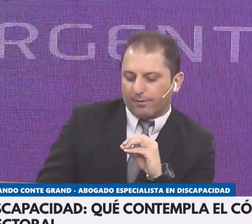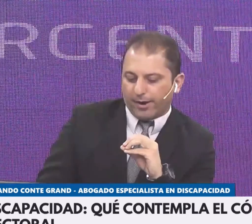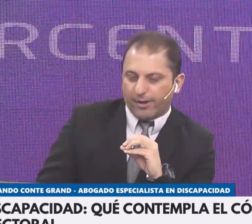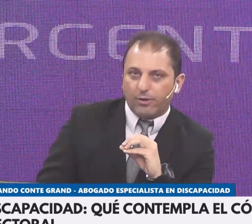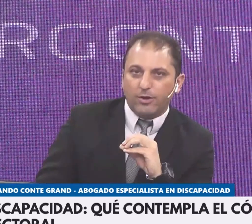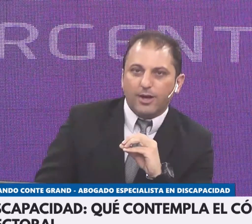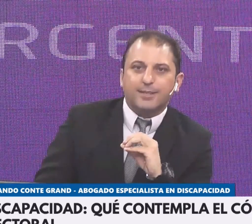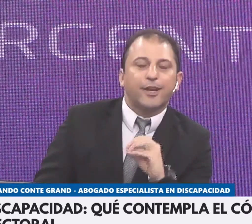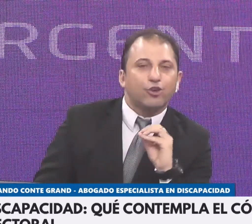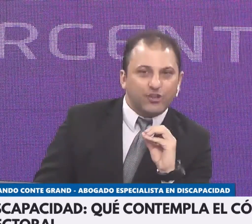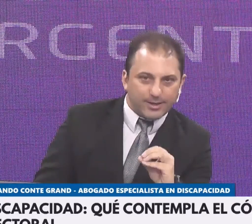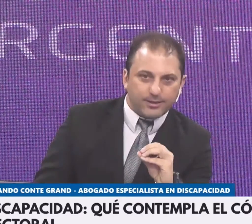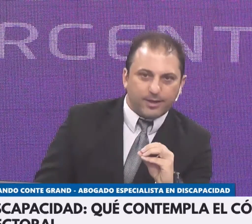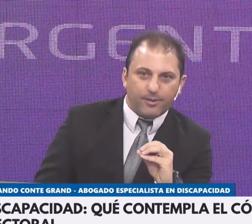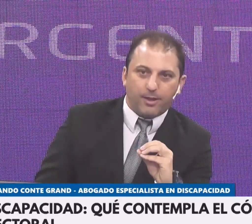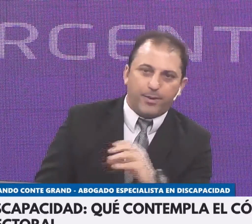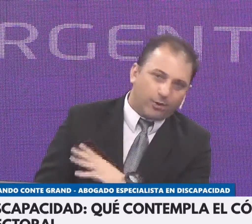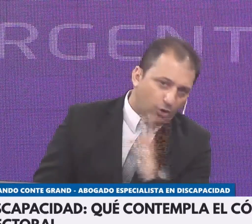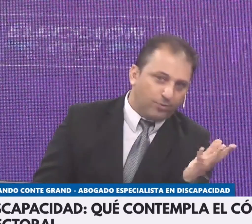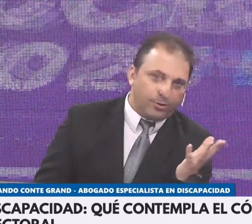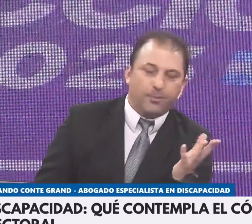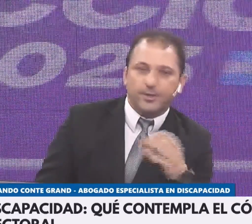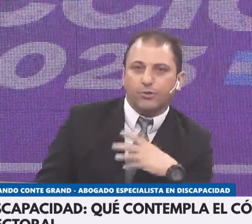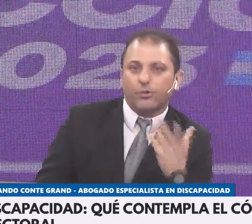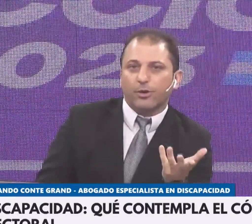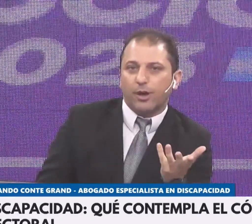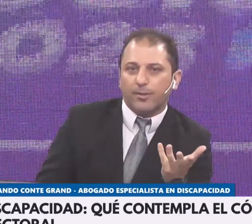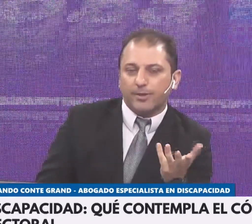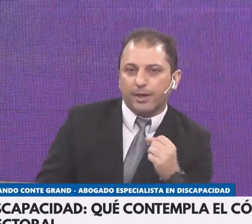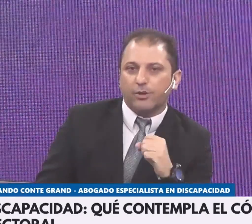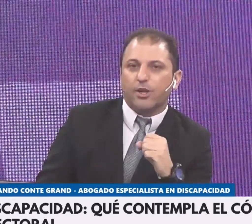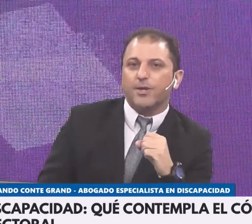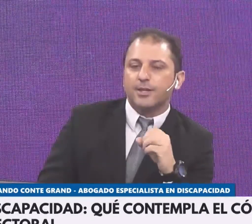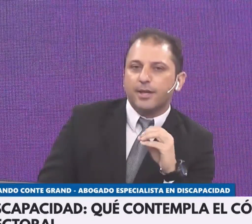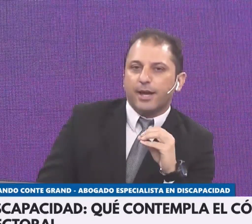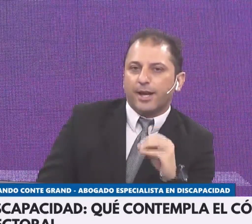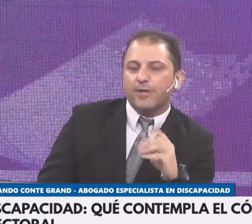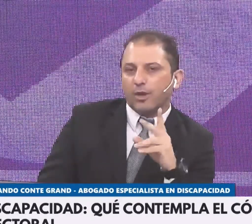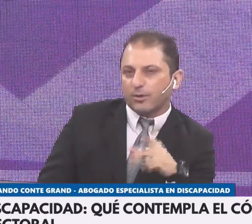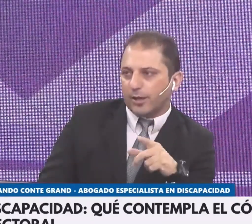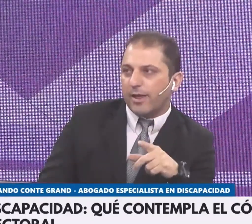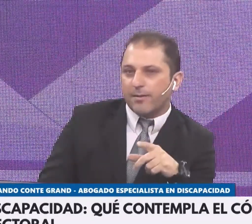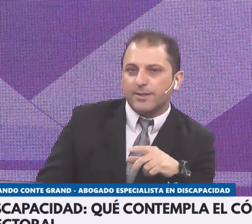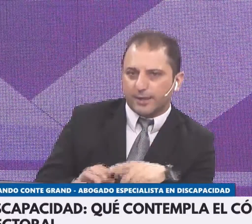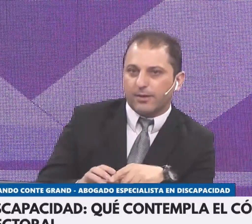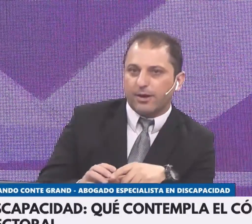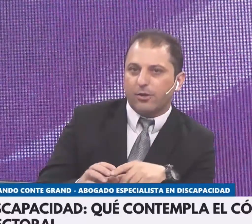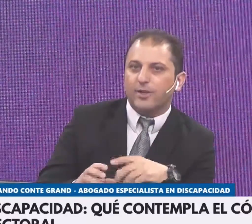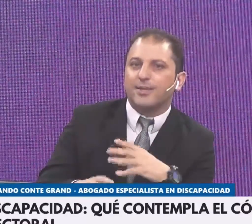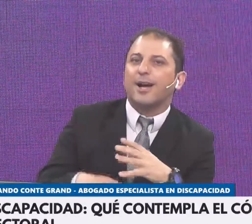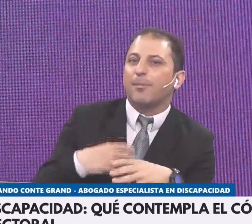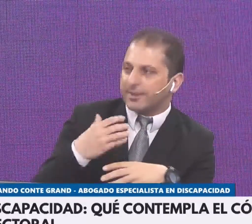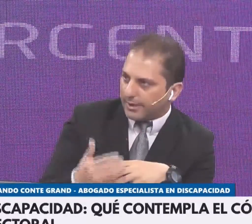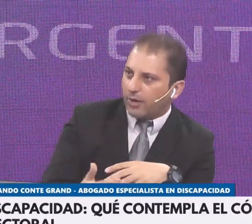recién eh Fernando hacer docencia para todos porque me parece que todos nos tenemos que capacitar en estos temas en el caso de las autoridades de mesa que están